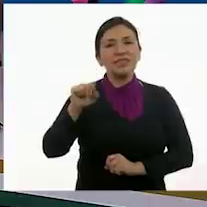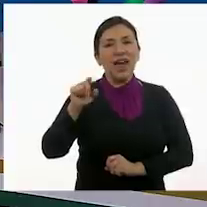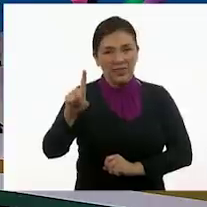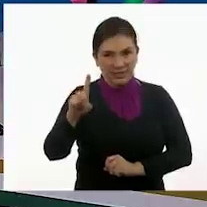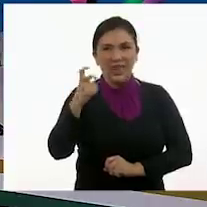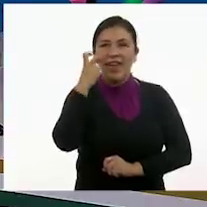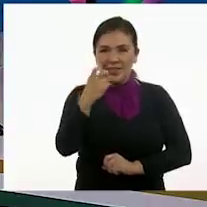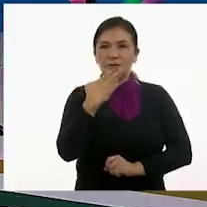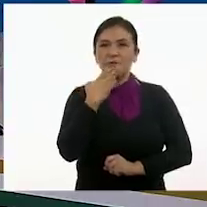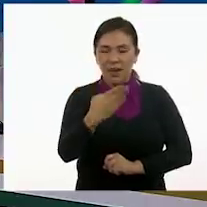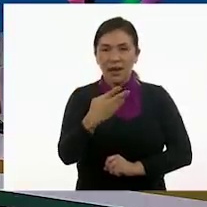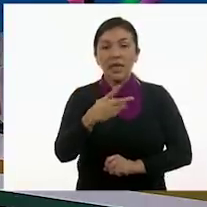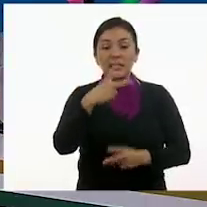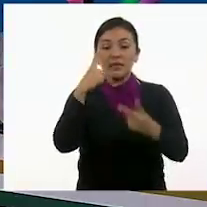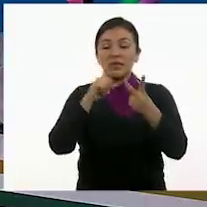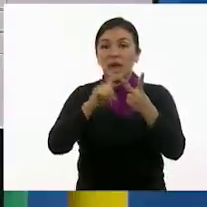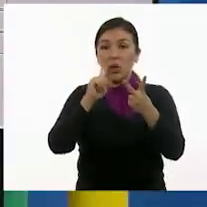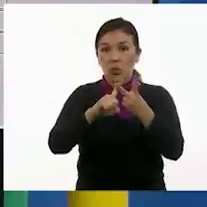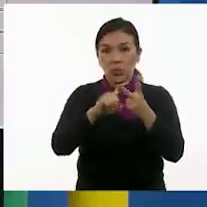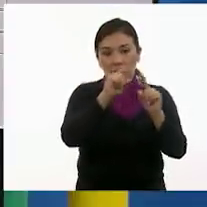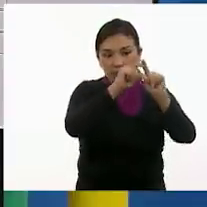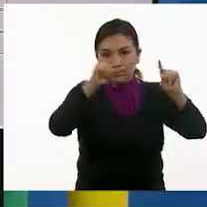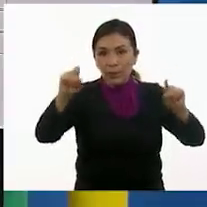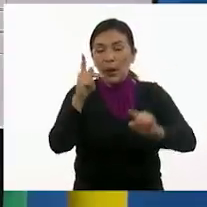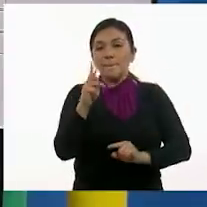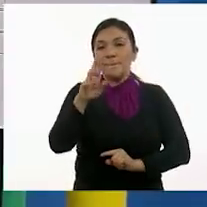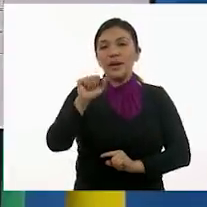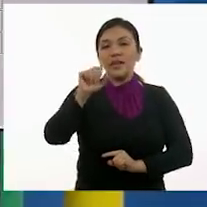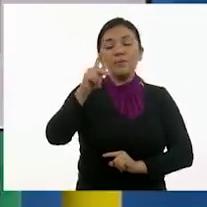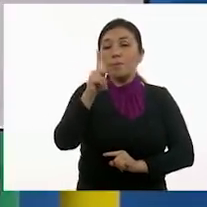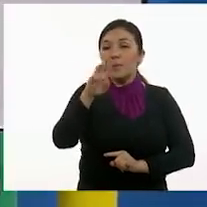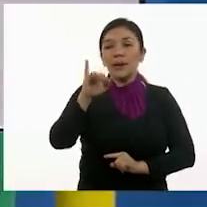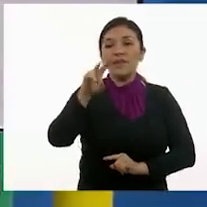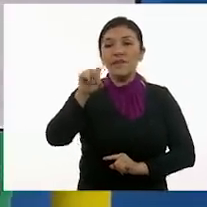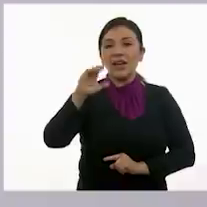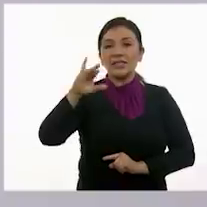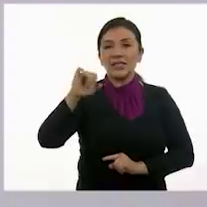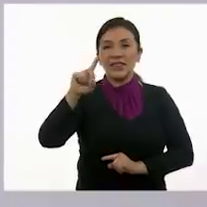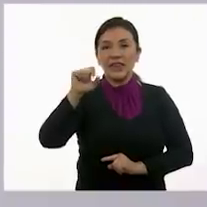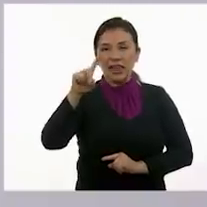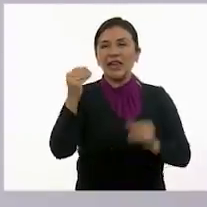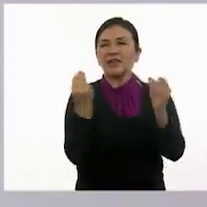privacidad horizontal. En la 2, horizontal. Muy bien. Aquí ponemos.